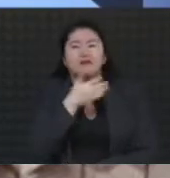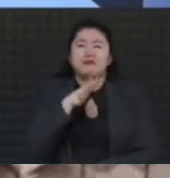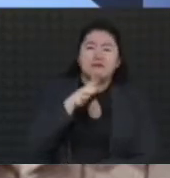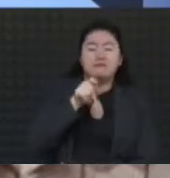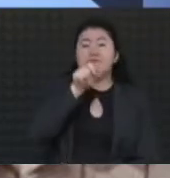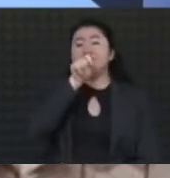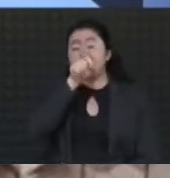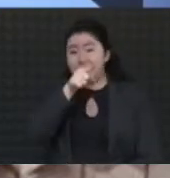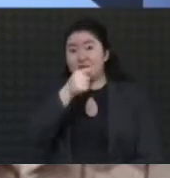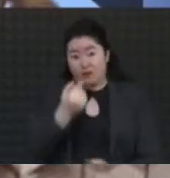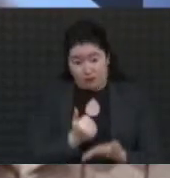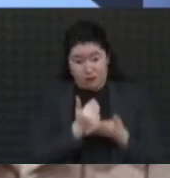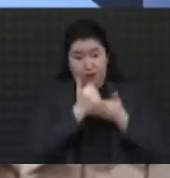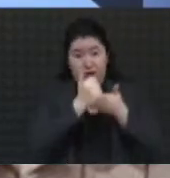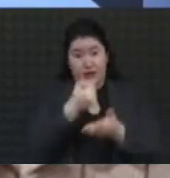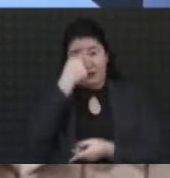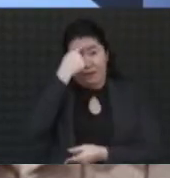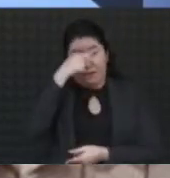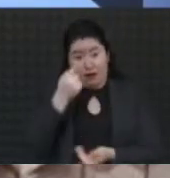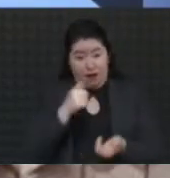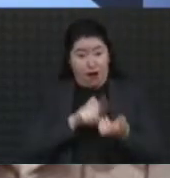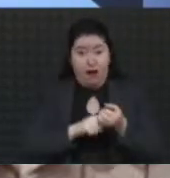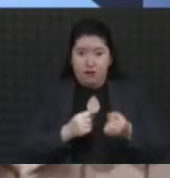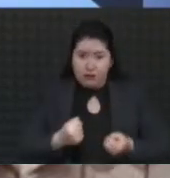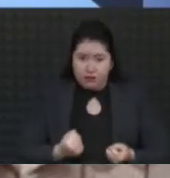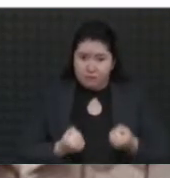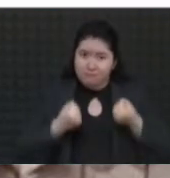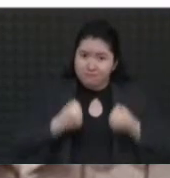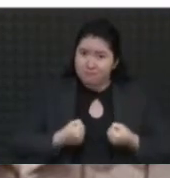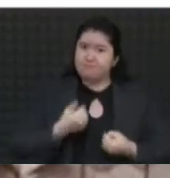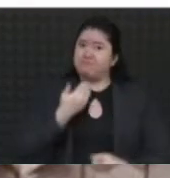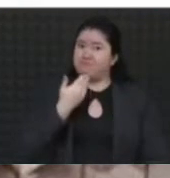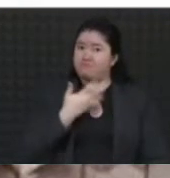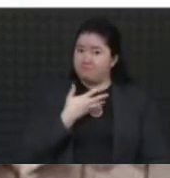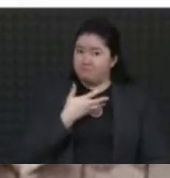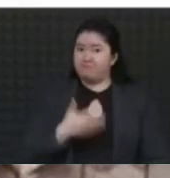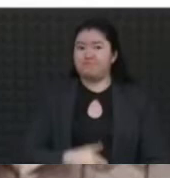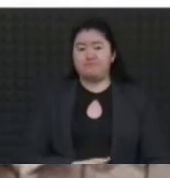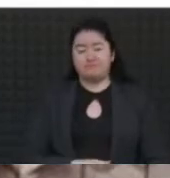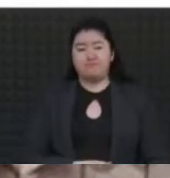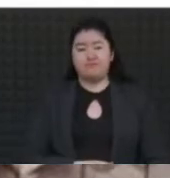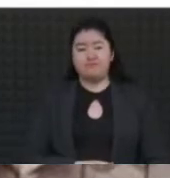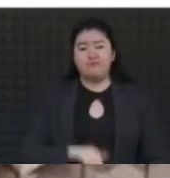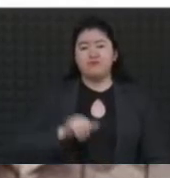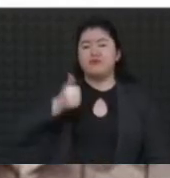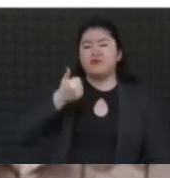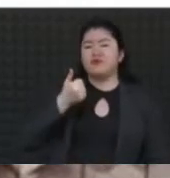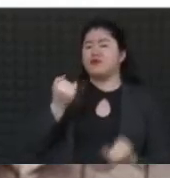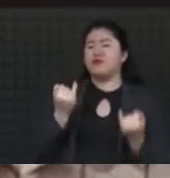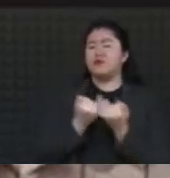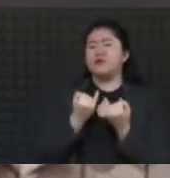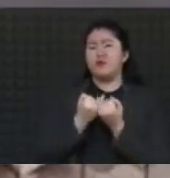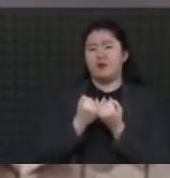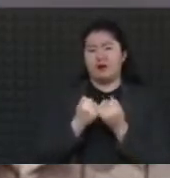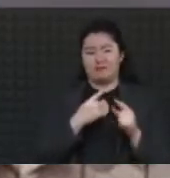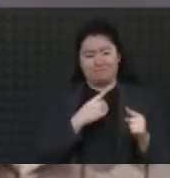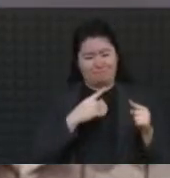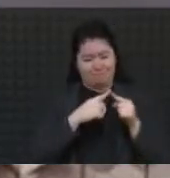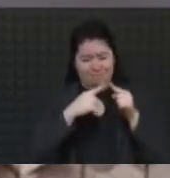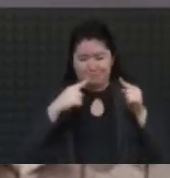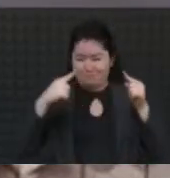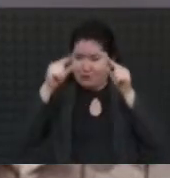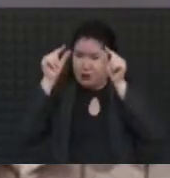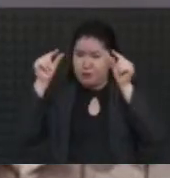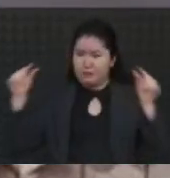con esta configuración. Y a ver si vemos la otra donde vienen los dobles apoyos, para